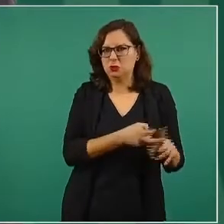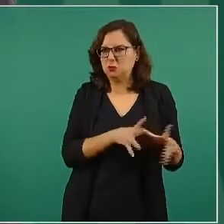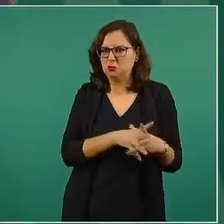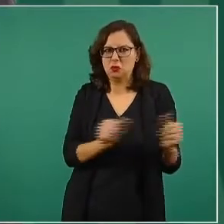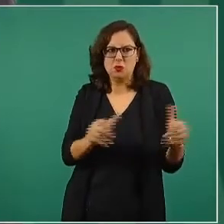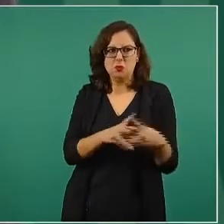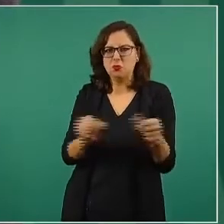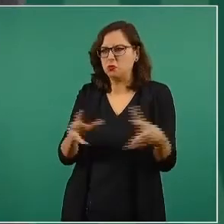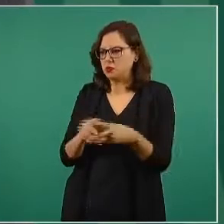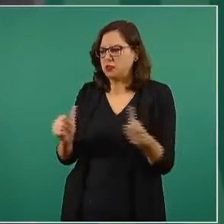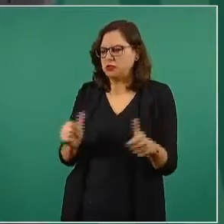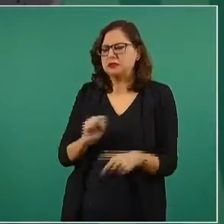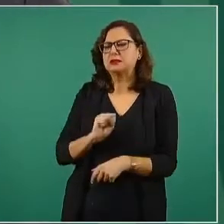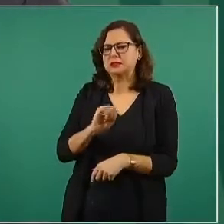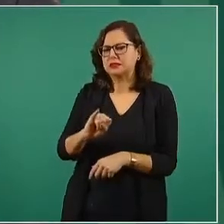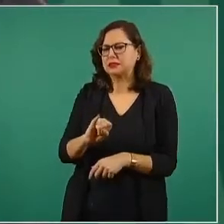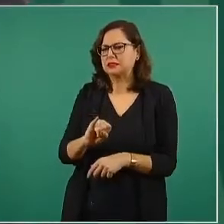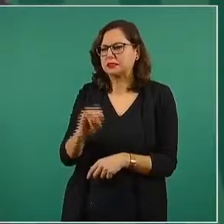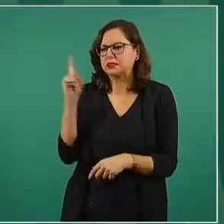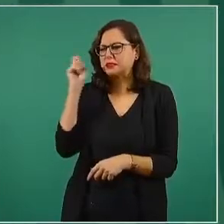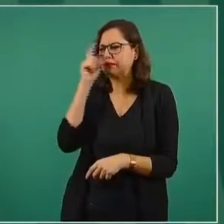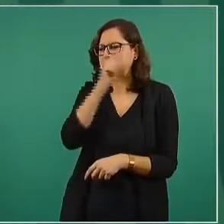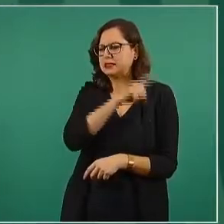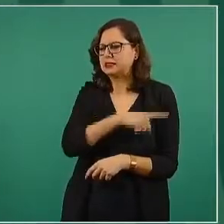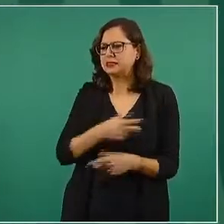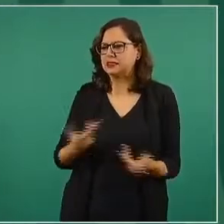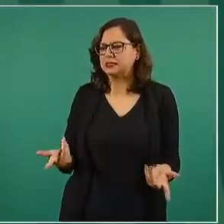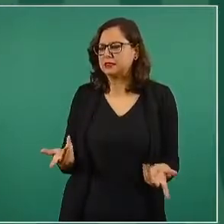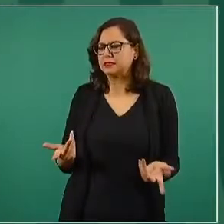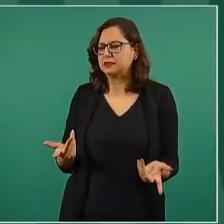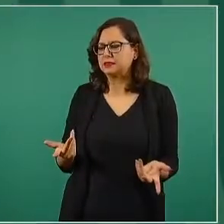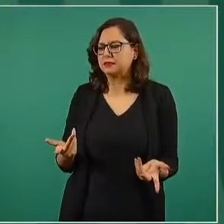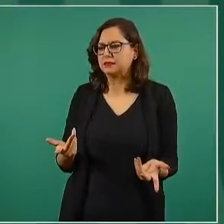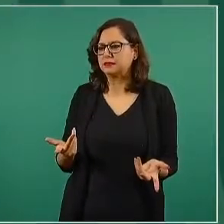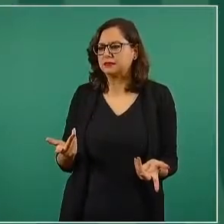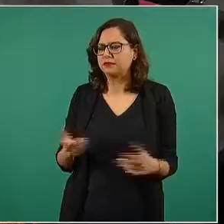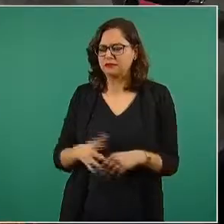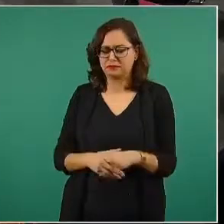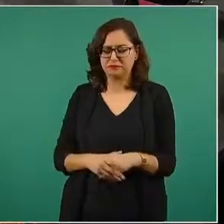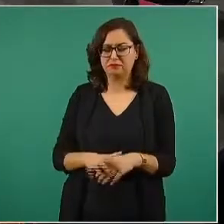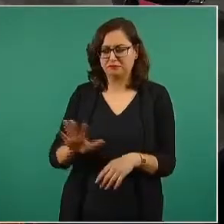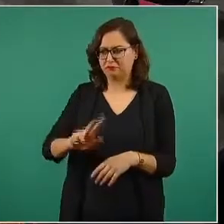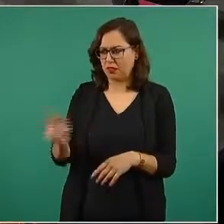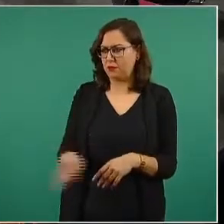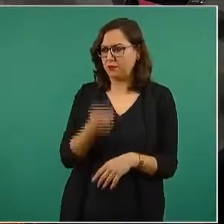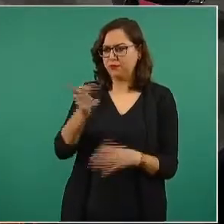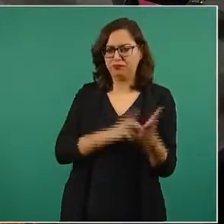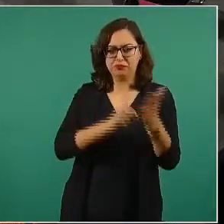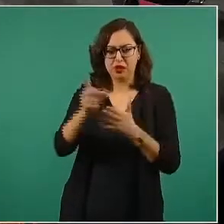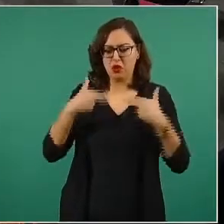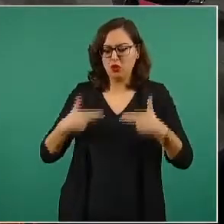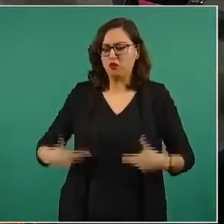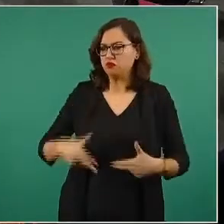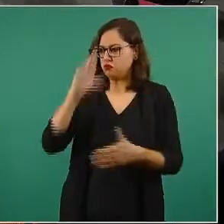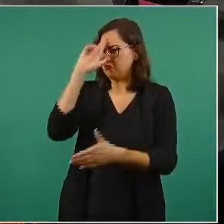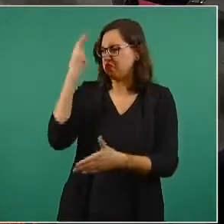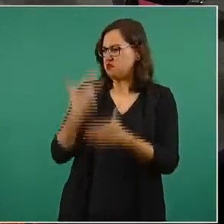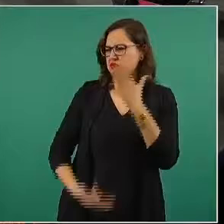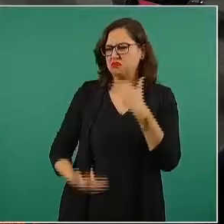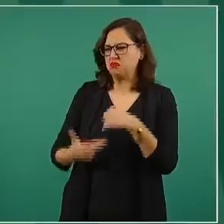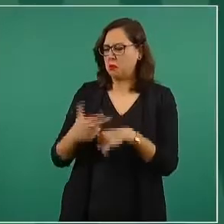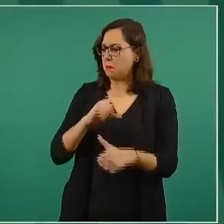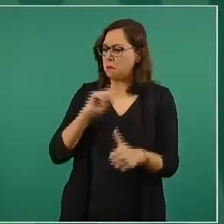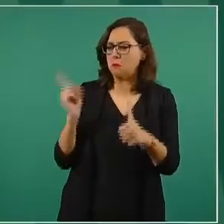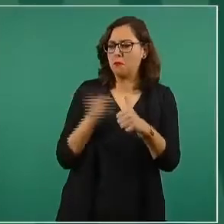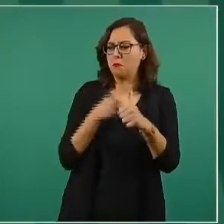gentes. ¿Quién es el violador principal de los derechos humanos?